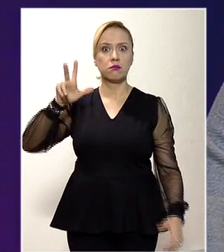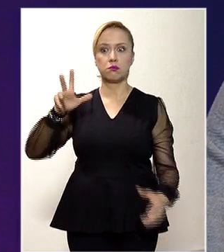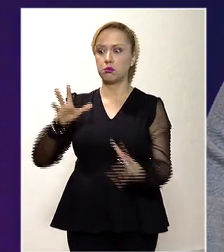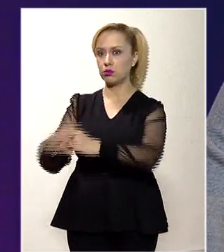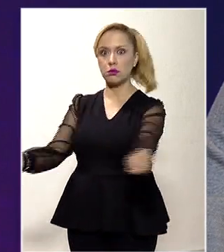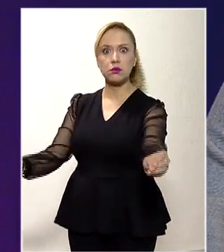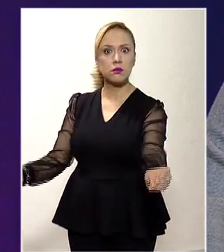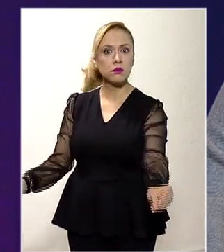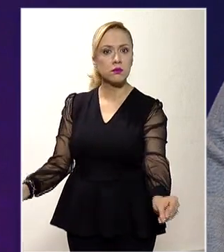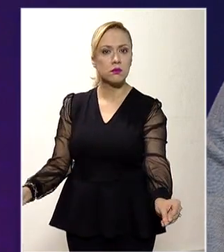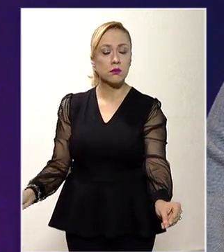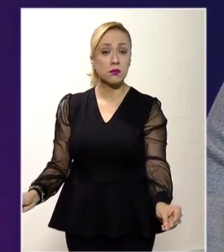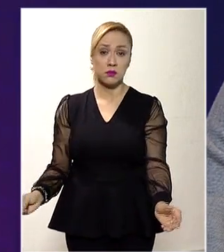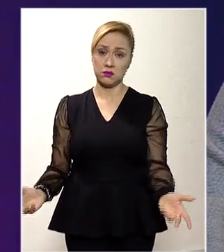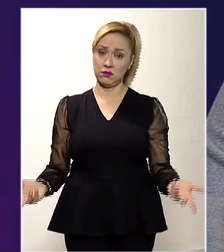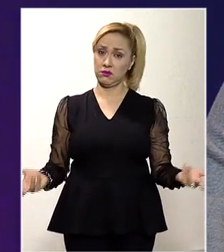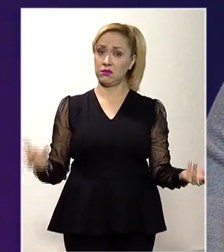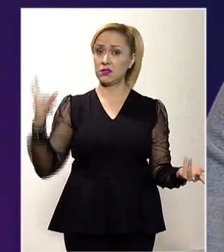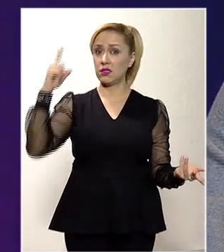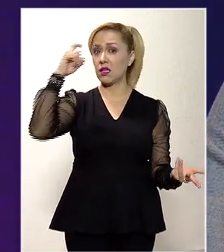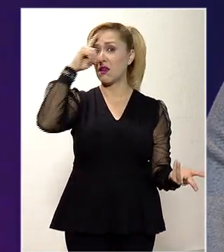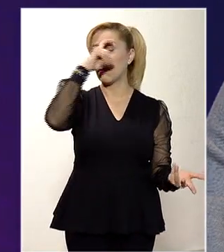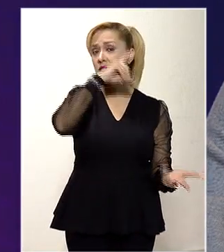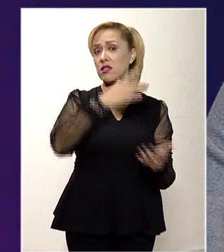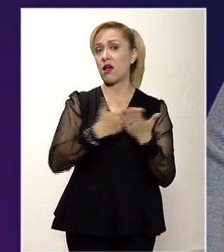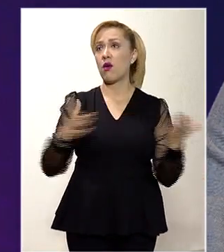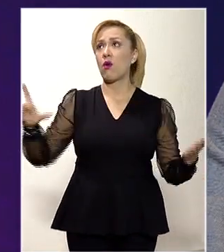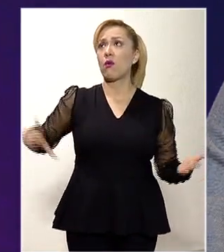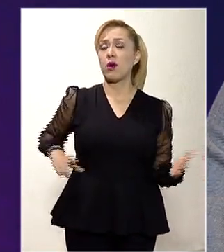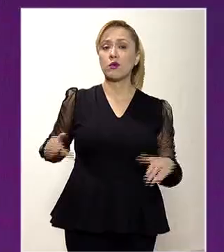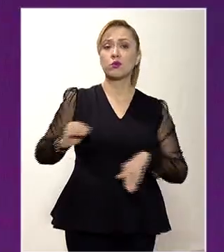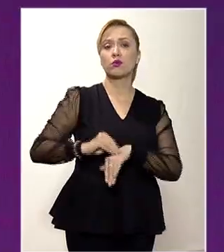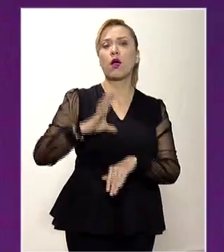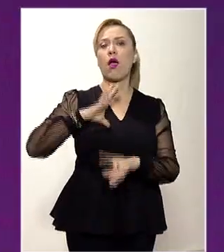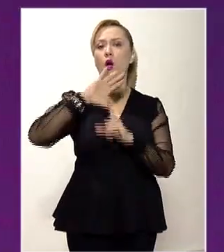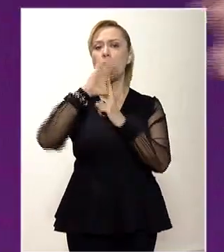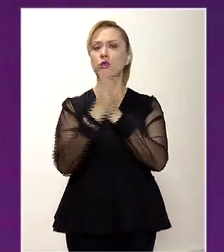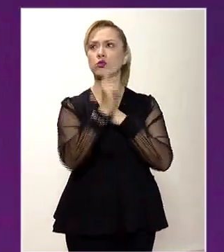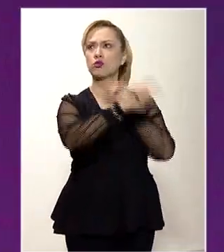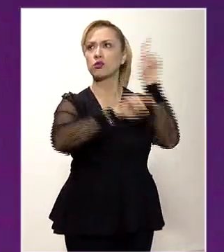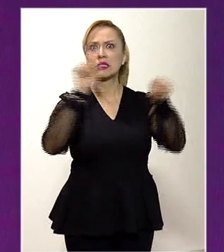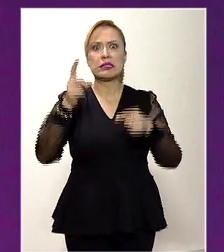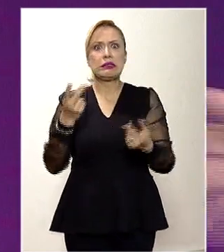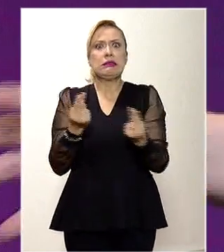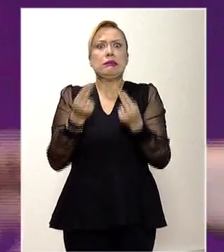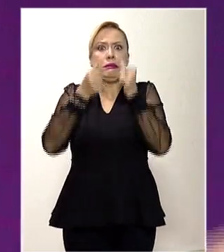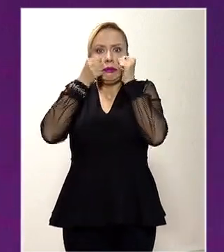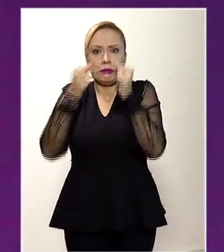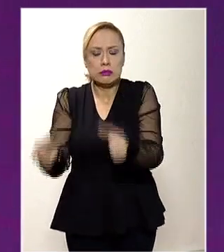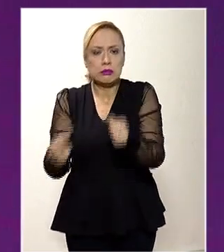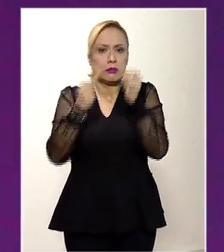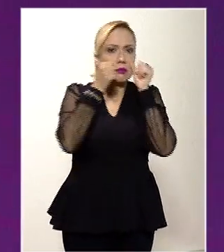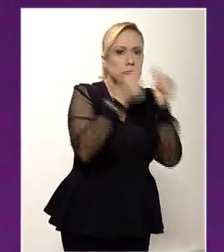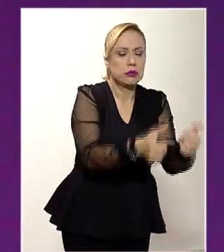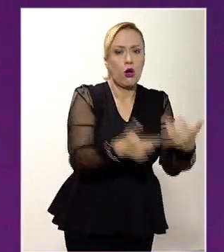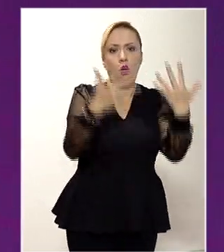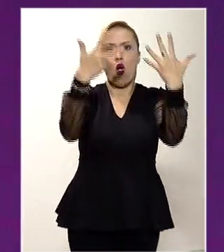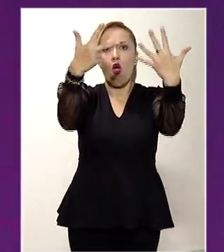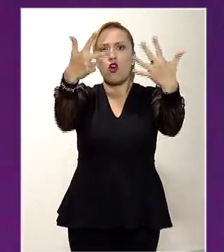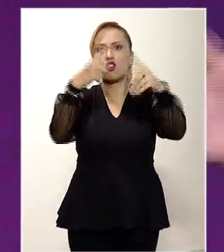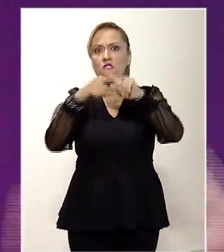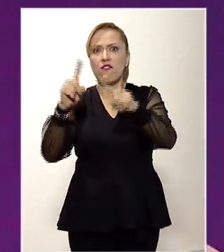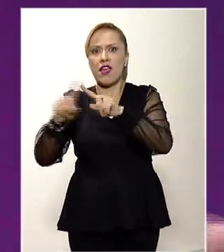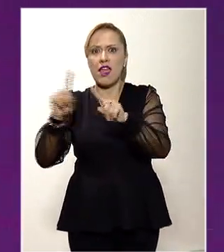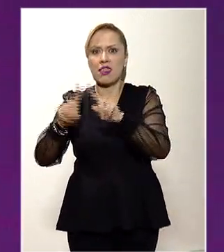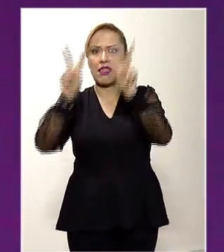libertad. Esa es una parte que ha hecho muy compleja la adopción de una política porque tienes comisiones que tienen que estar atendiendo 8 dimensiones del problema